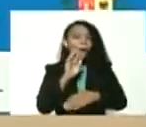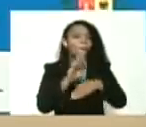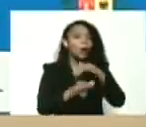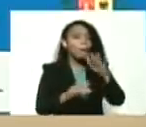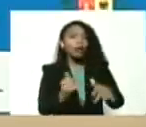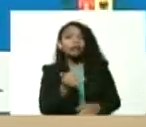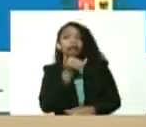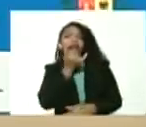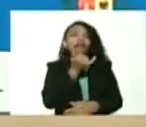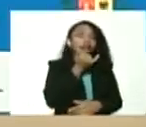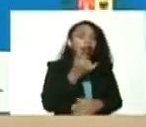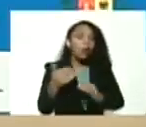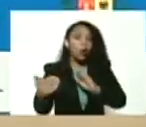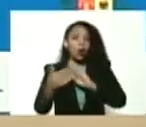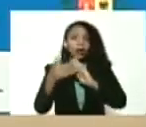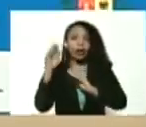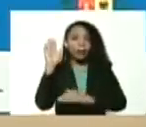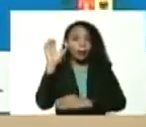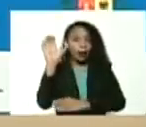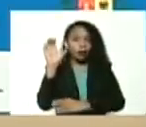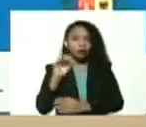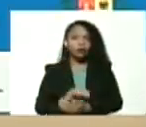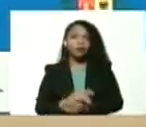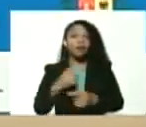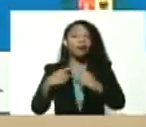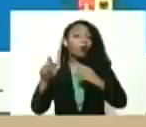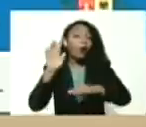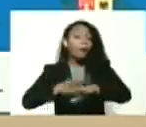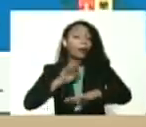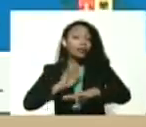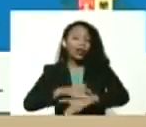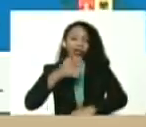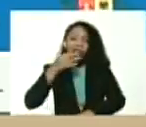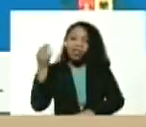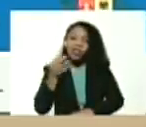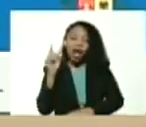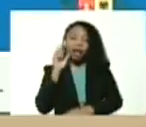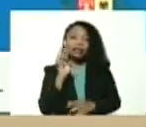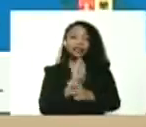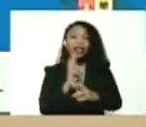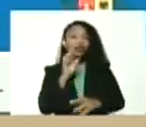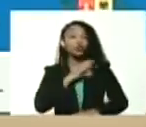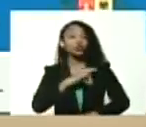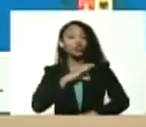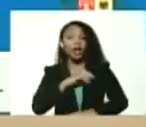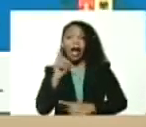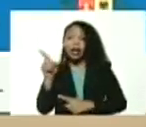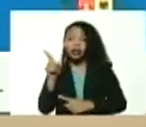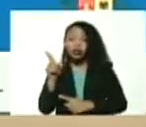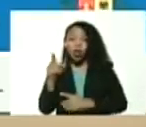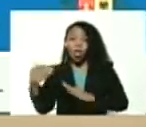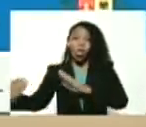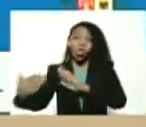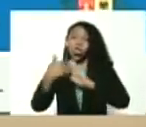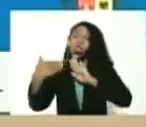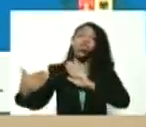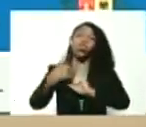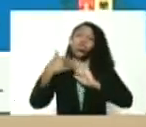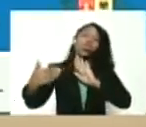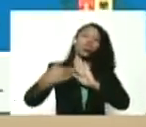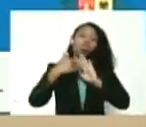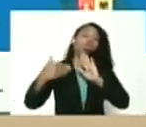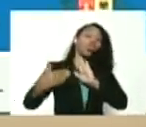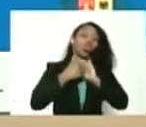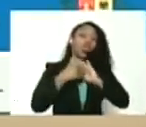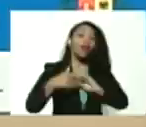falsos contra nuestro país. Pero lo que ha ocurrido realmente en las redes sociales es un linchamiento mediático